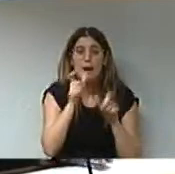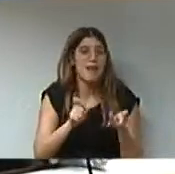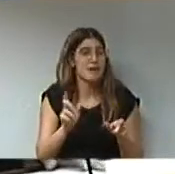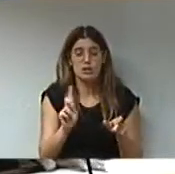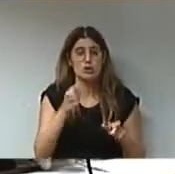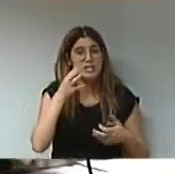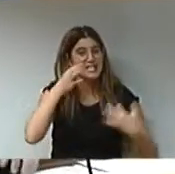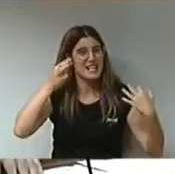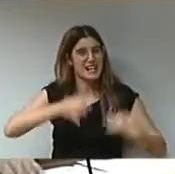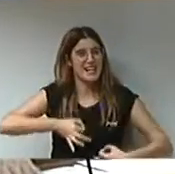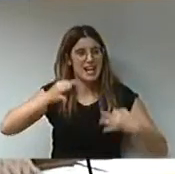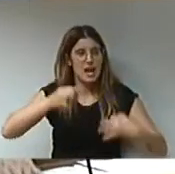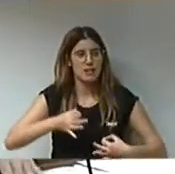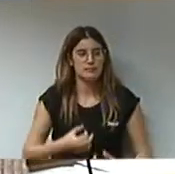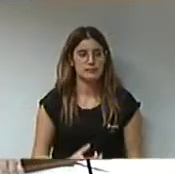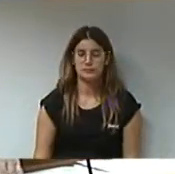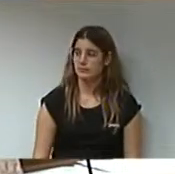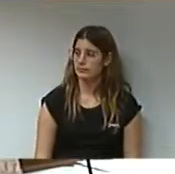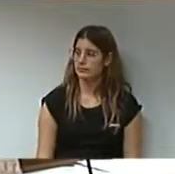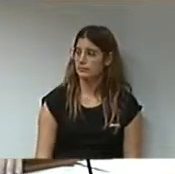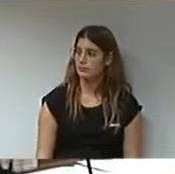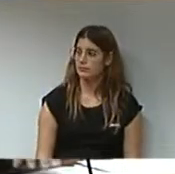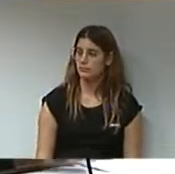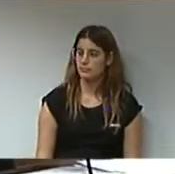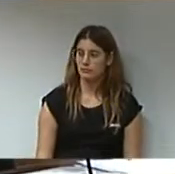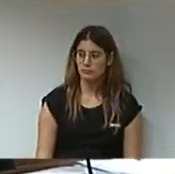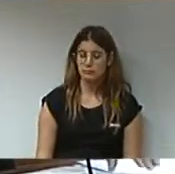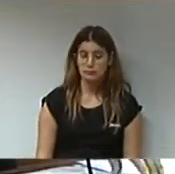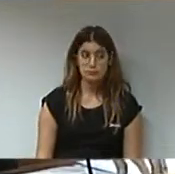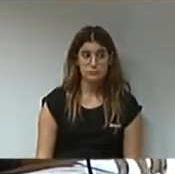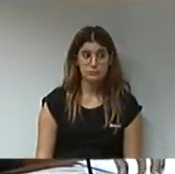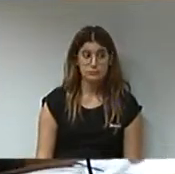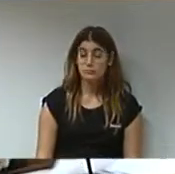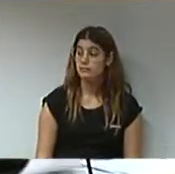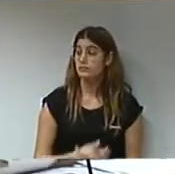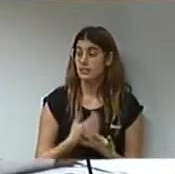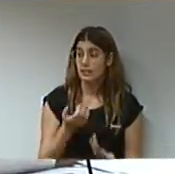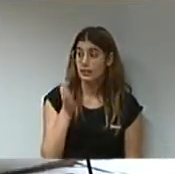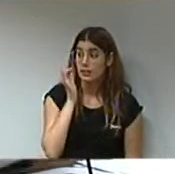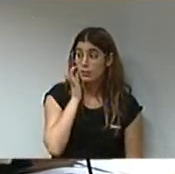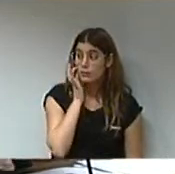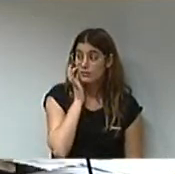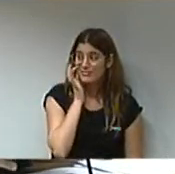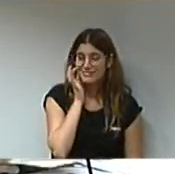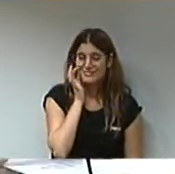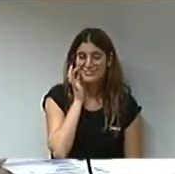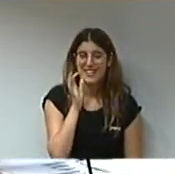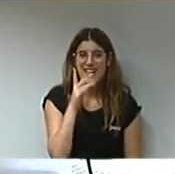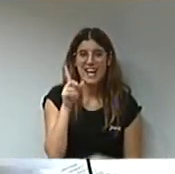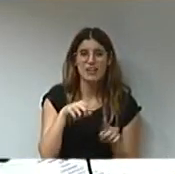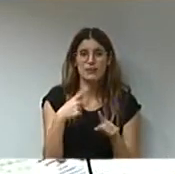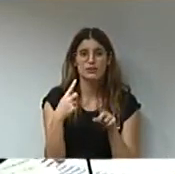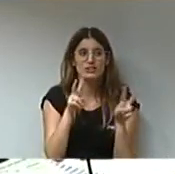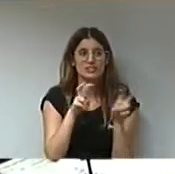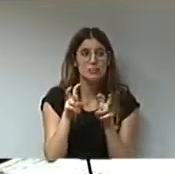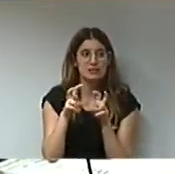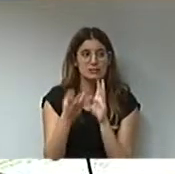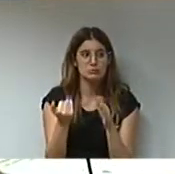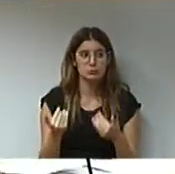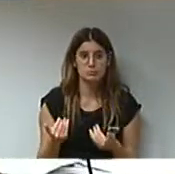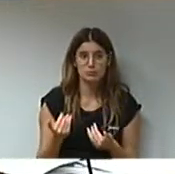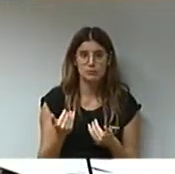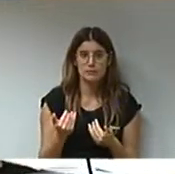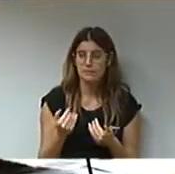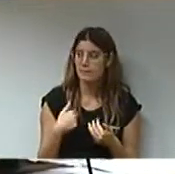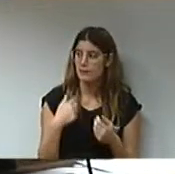hechos constatables. Y vayamos a desmontar alguna de las cuestiones que ha afirmado. Yo